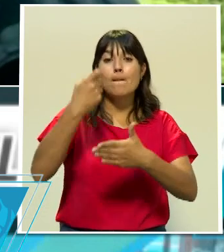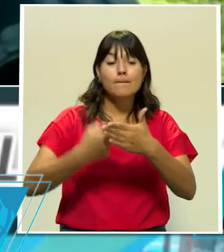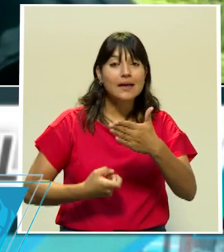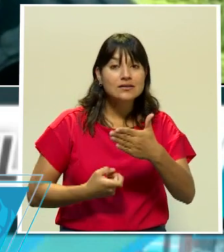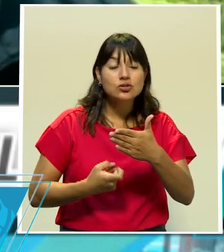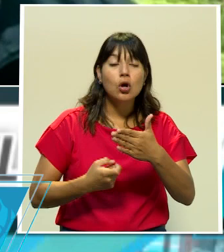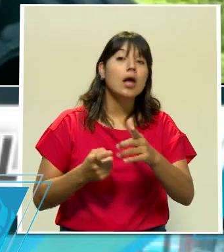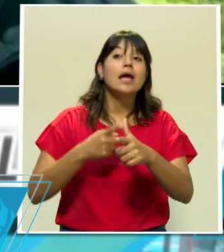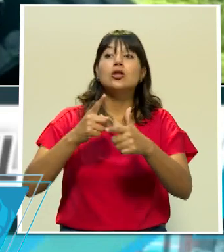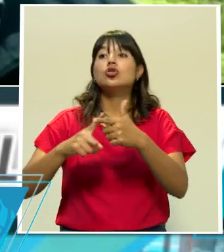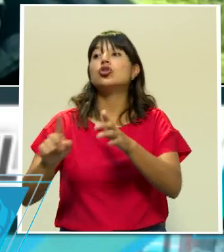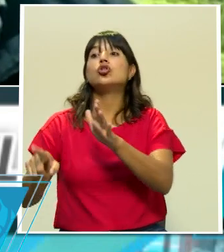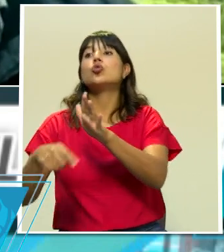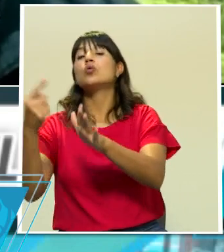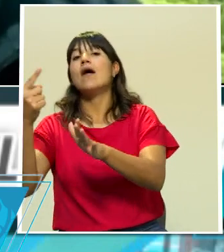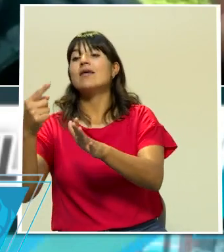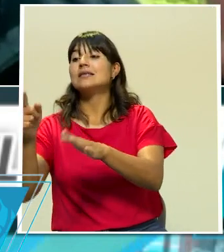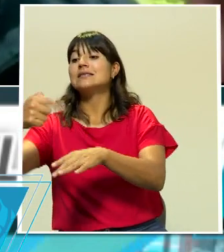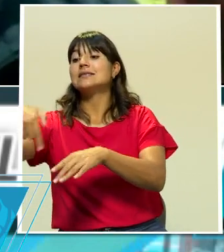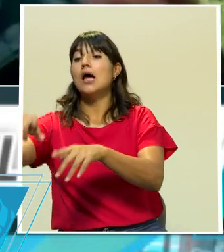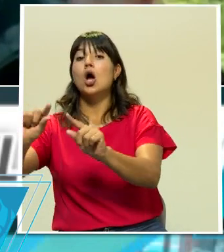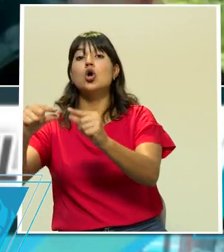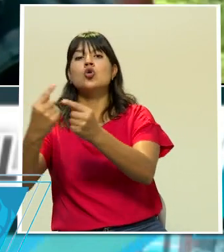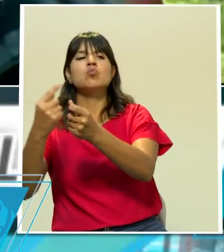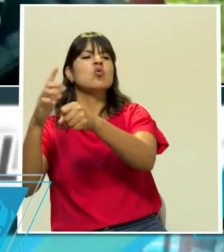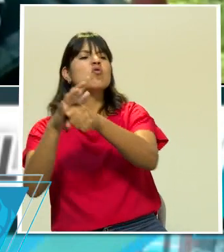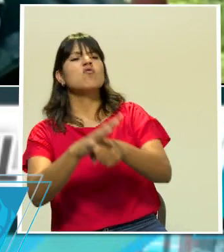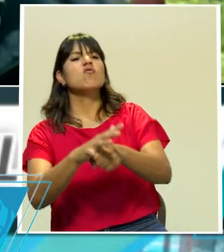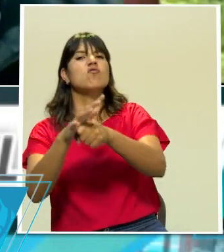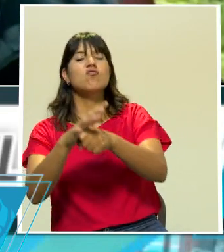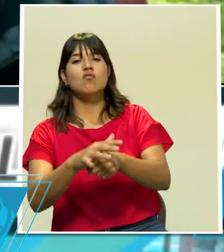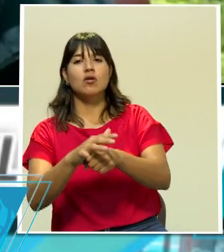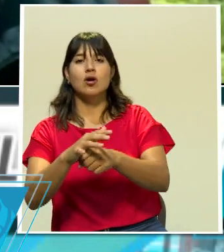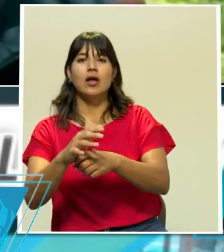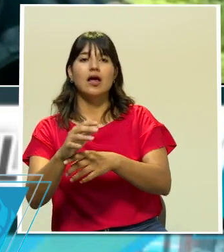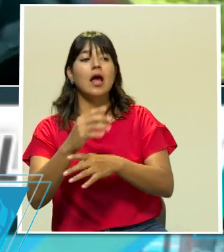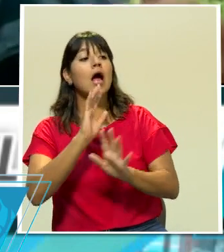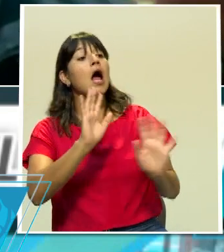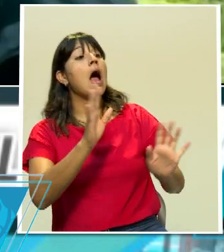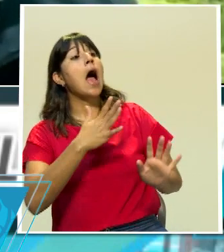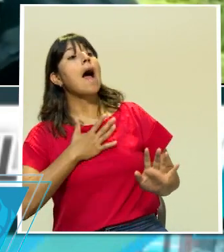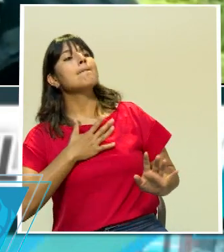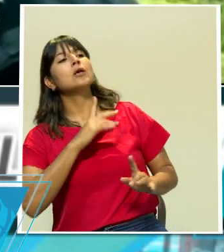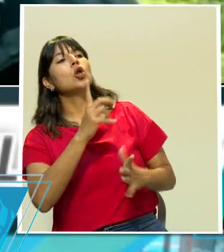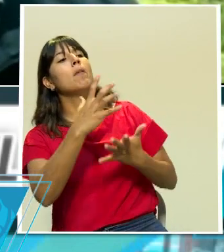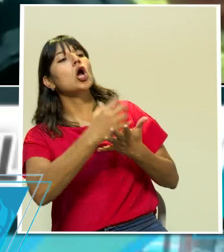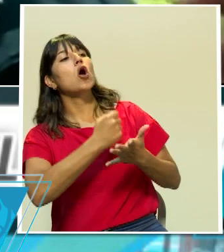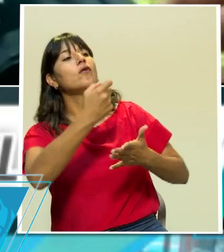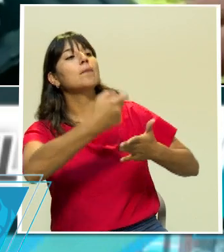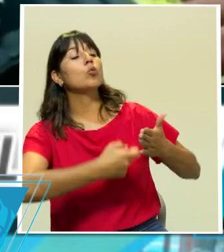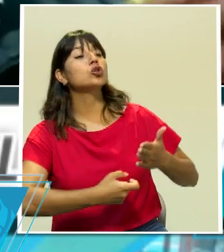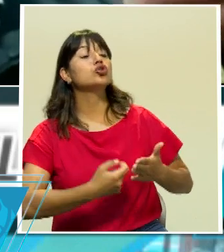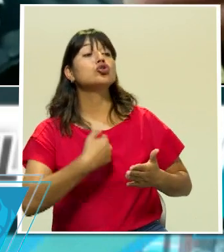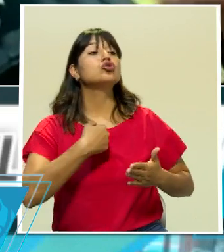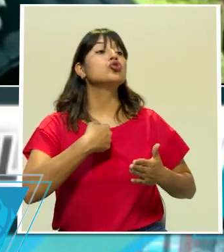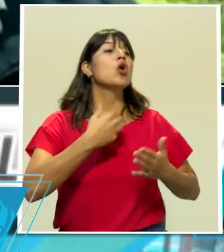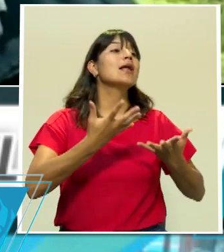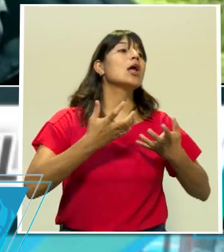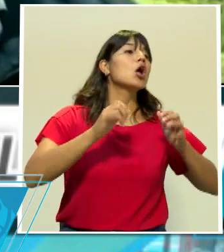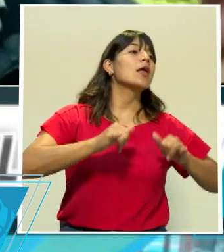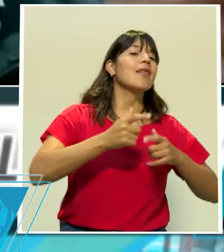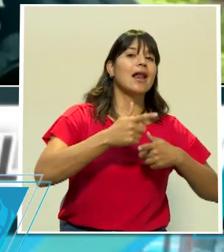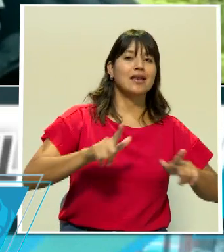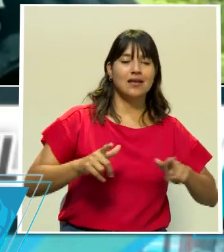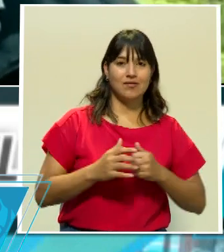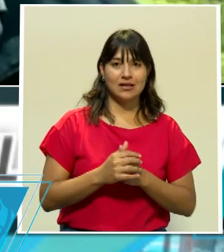inmediatamente aparecen los grupos de presión pidiendo exoneraciones. Entonces, Si nosotros vemos el proyecto que Rocío